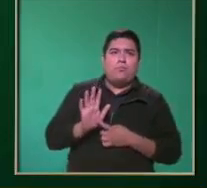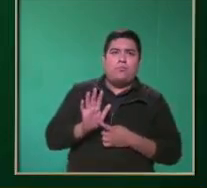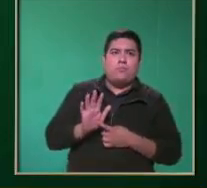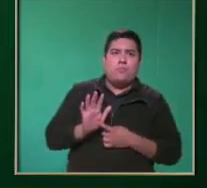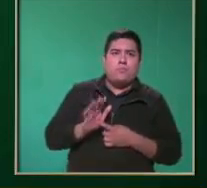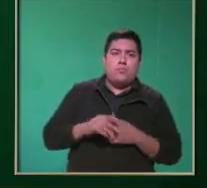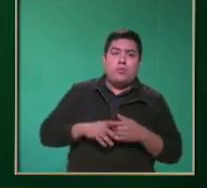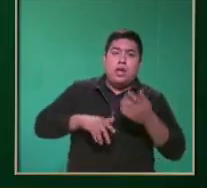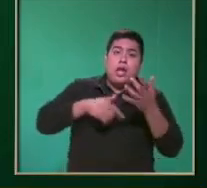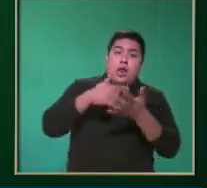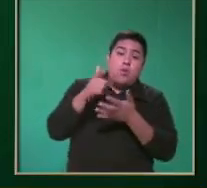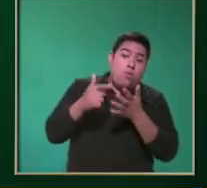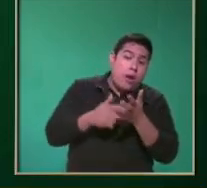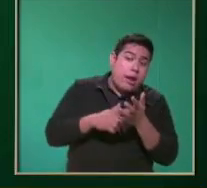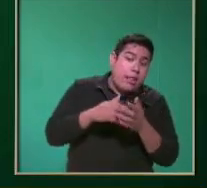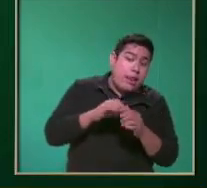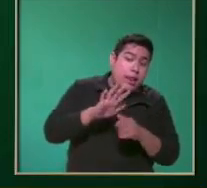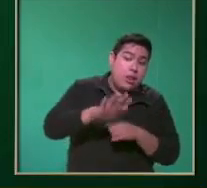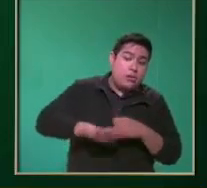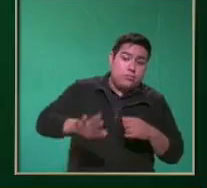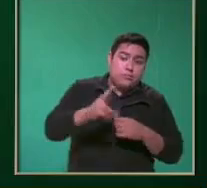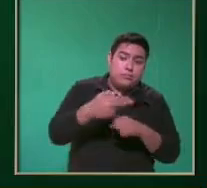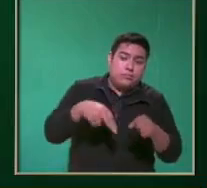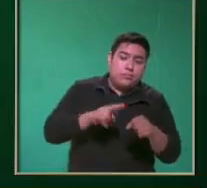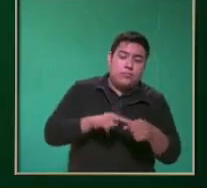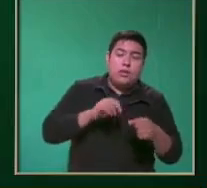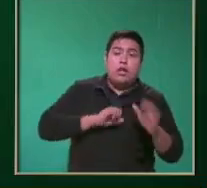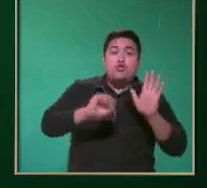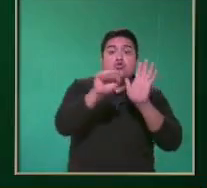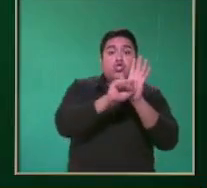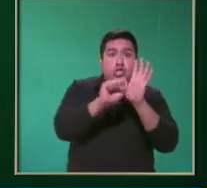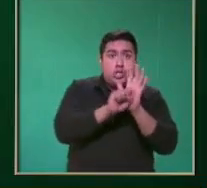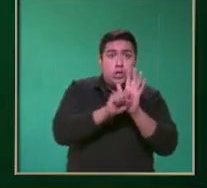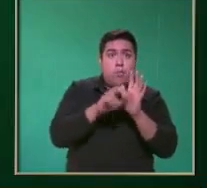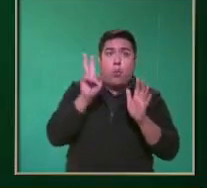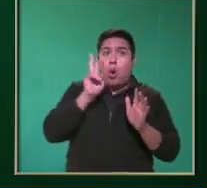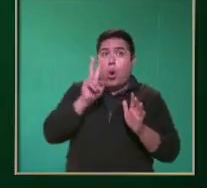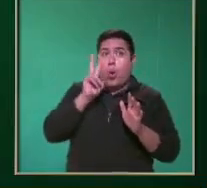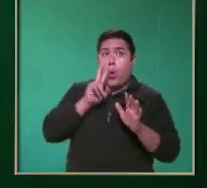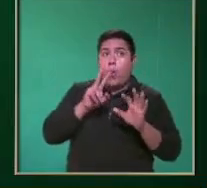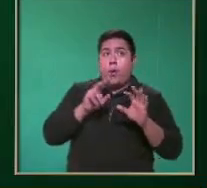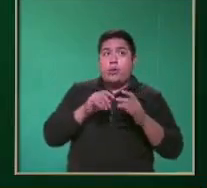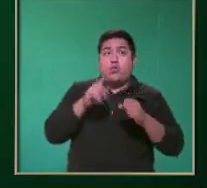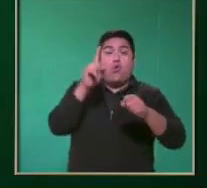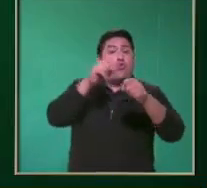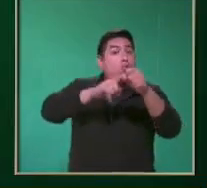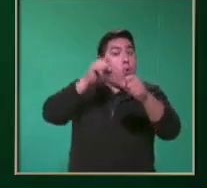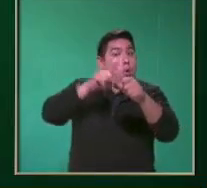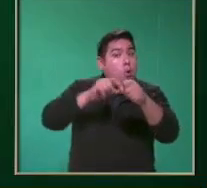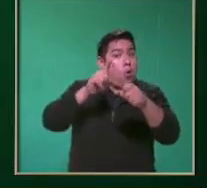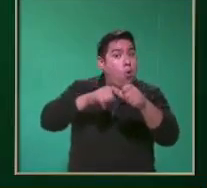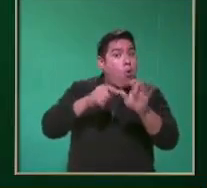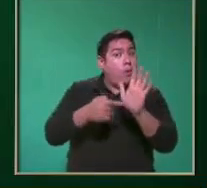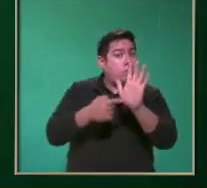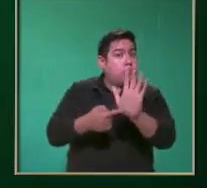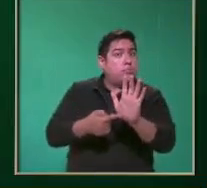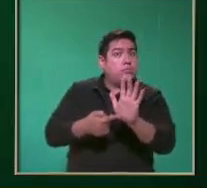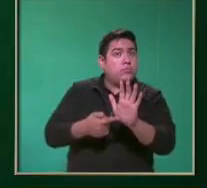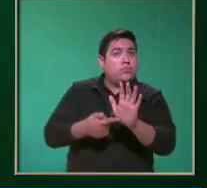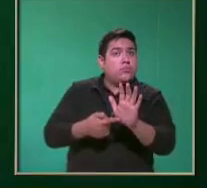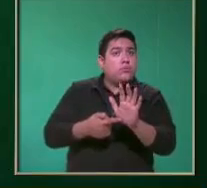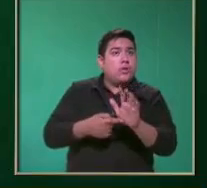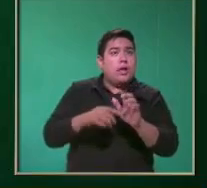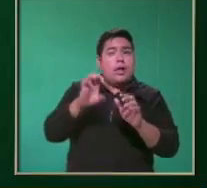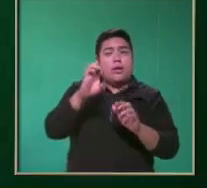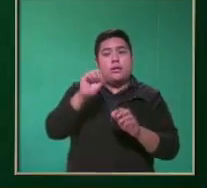posición geográfica de cada una de ellas. La simbología, que la ves muy puntual con los colores. La escala,